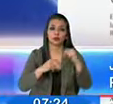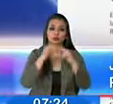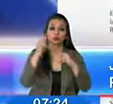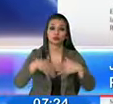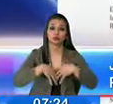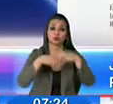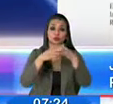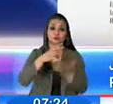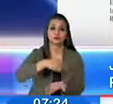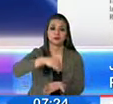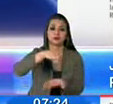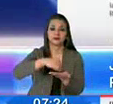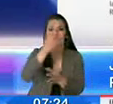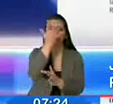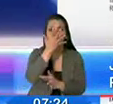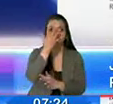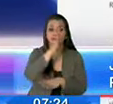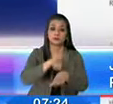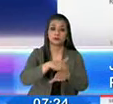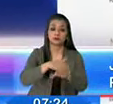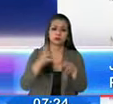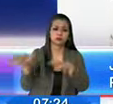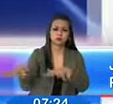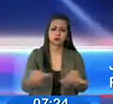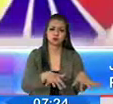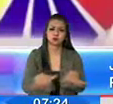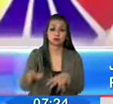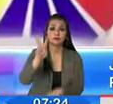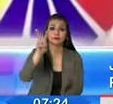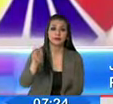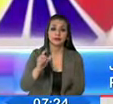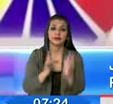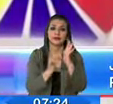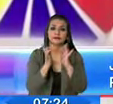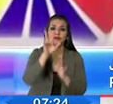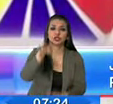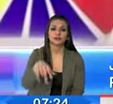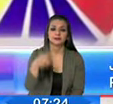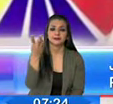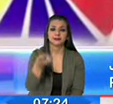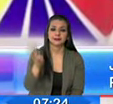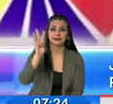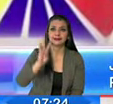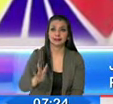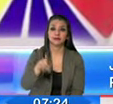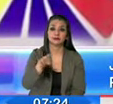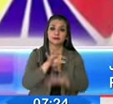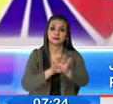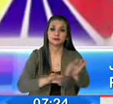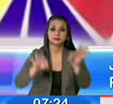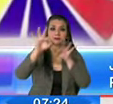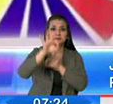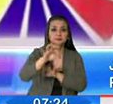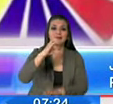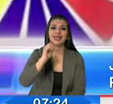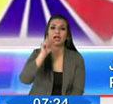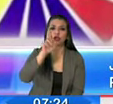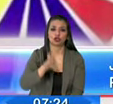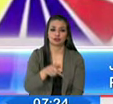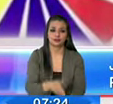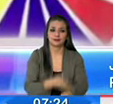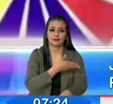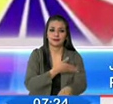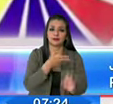y Esmeraldas, afectadas por el terremoto del 20 de abril del 2016. Herrera reemplazará a Carlos Bernal, quien renunció a su